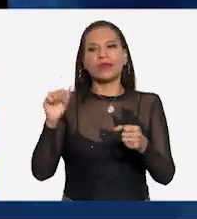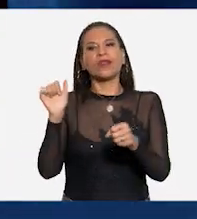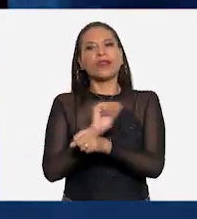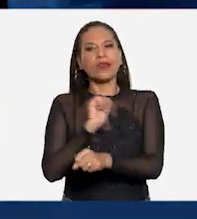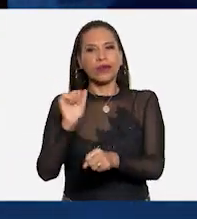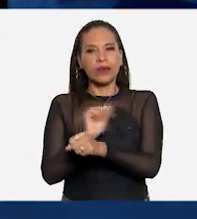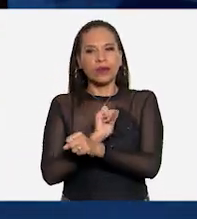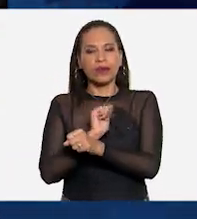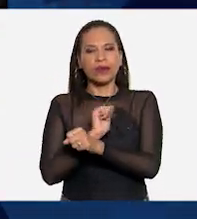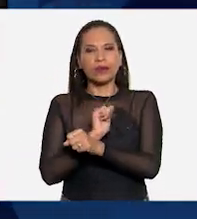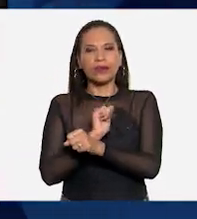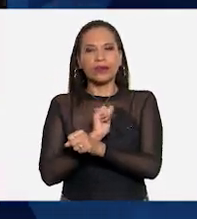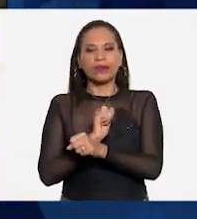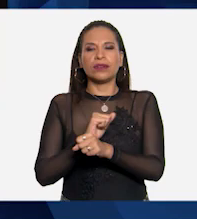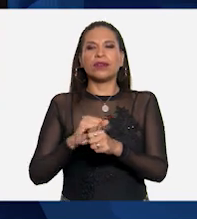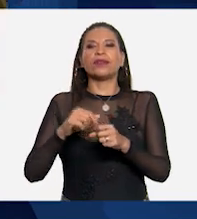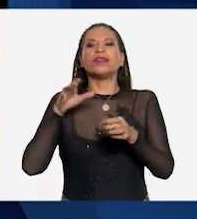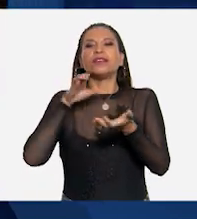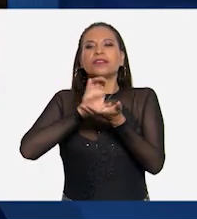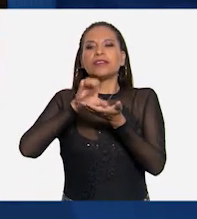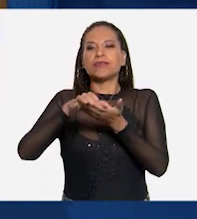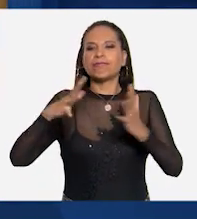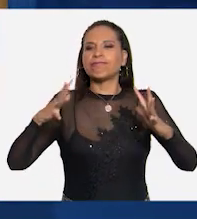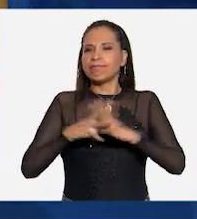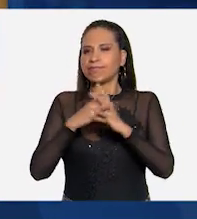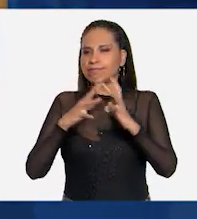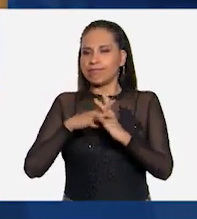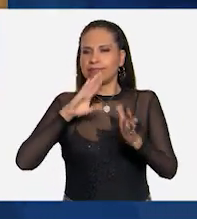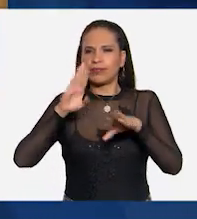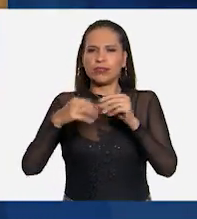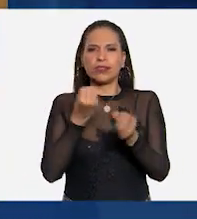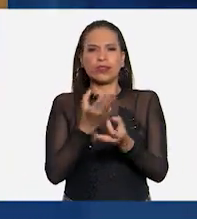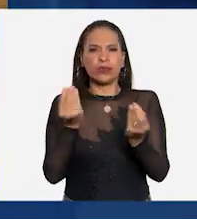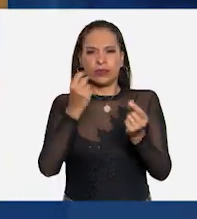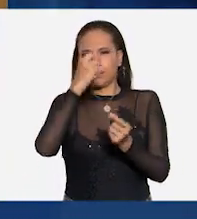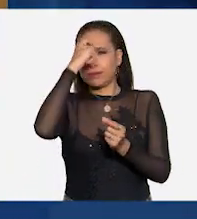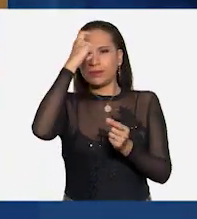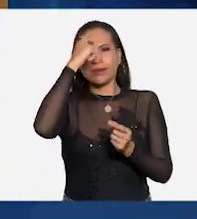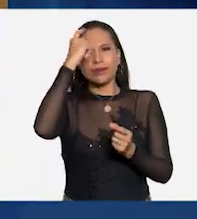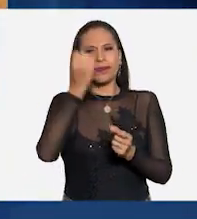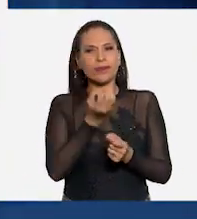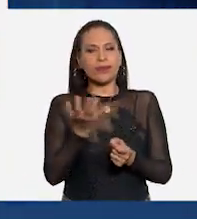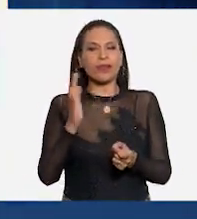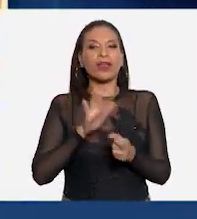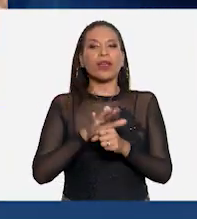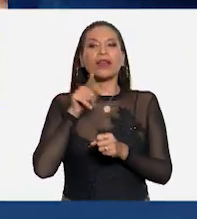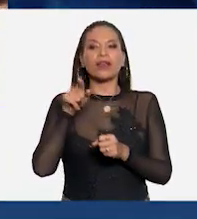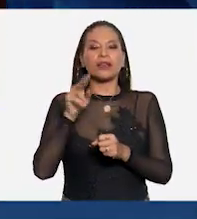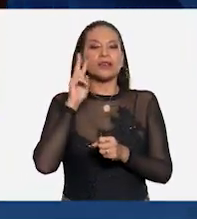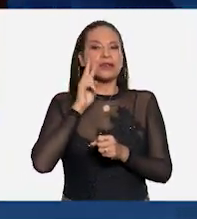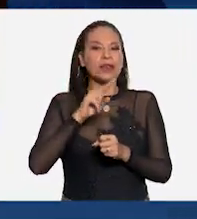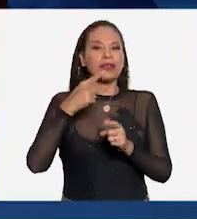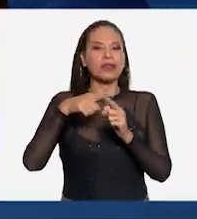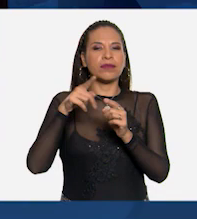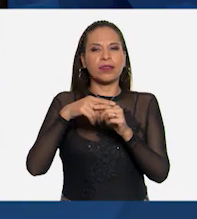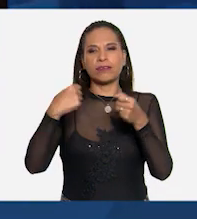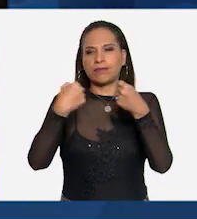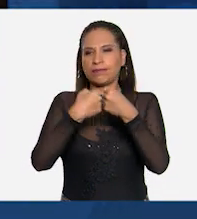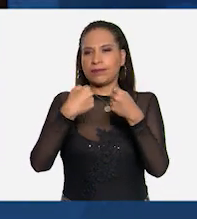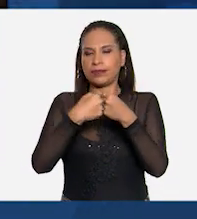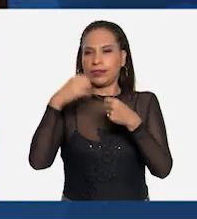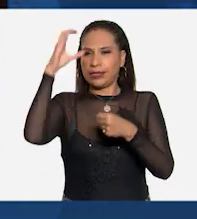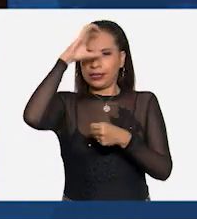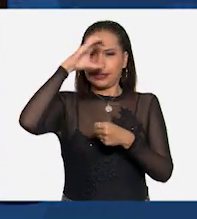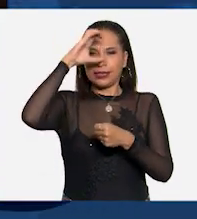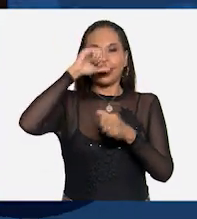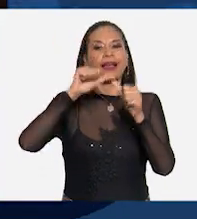automóvil, tanques de guerra mortíferos, entre muchos otros inventos, fue en los que difuminó las fronteras entre la